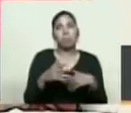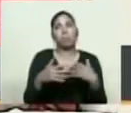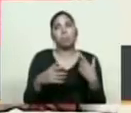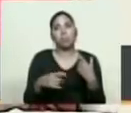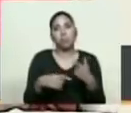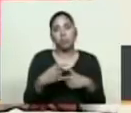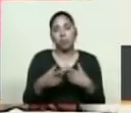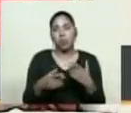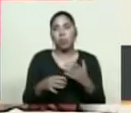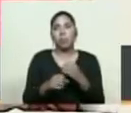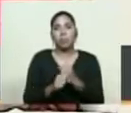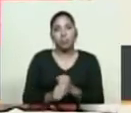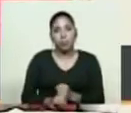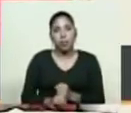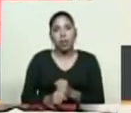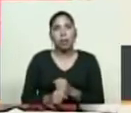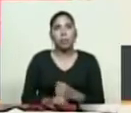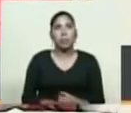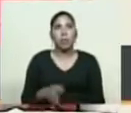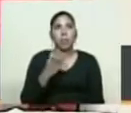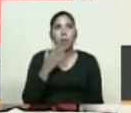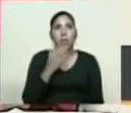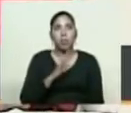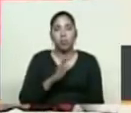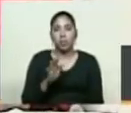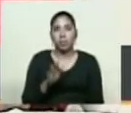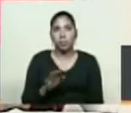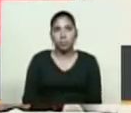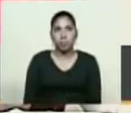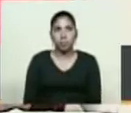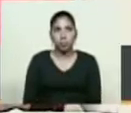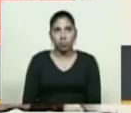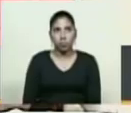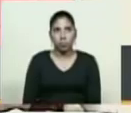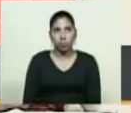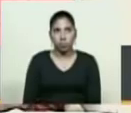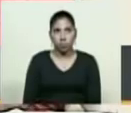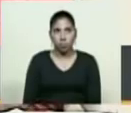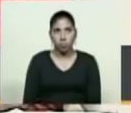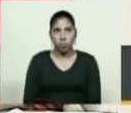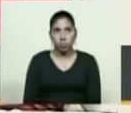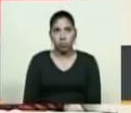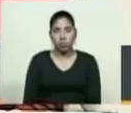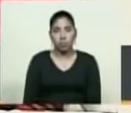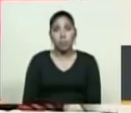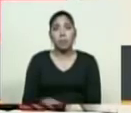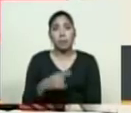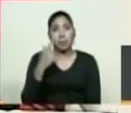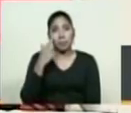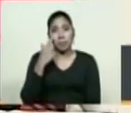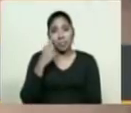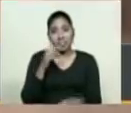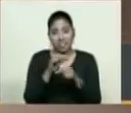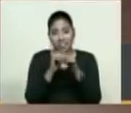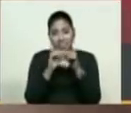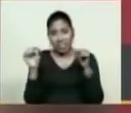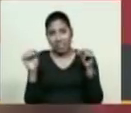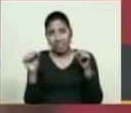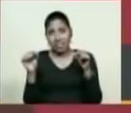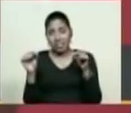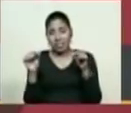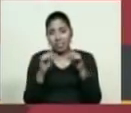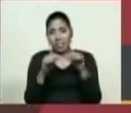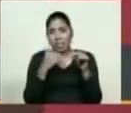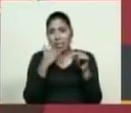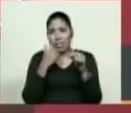van sacando su carnet. Por ejemplo, mi carnet lo sacaron cuando ya la tinta estaba en Échele. ¿Ve una rayita por aquí? ¿Ven? ¿La? Tiene